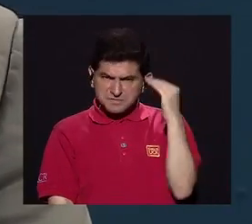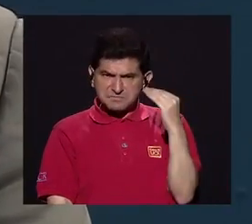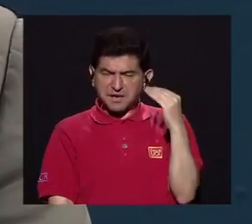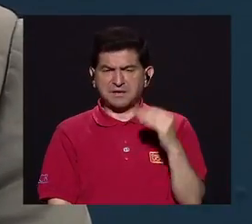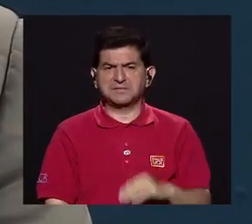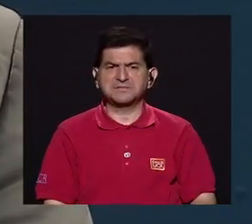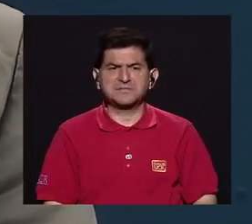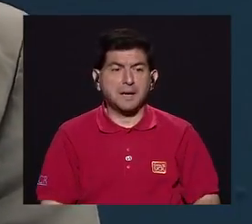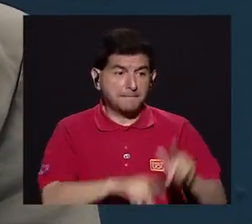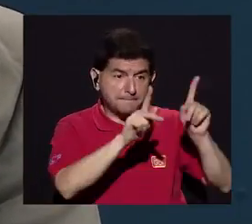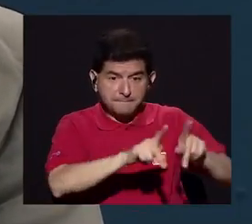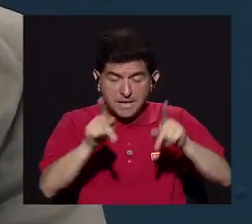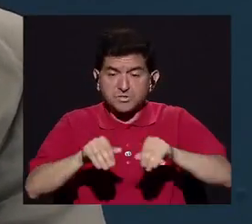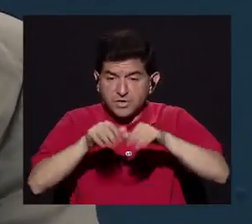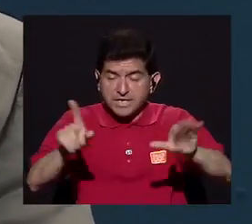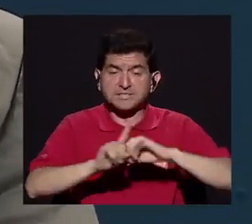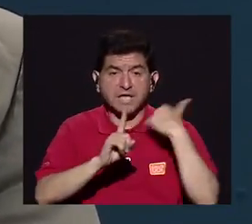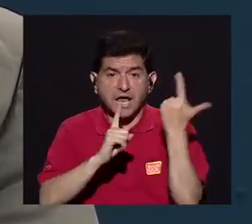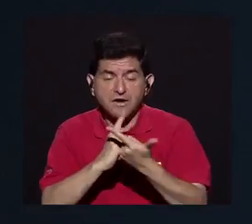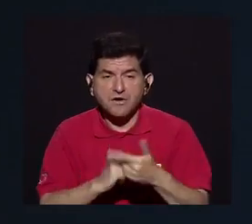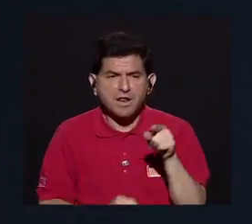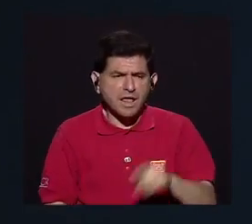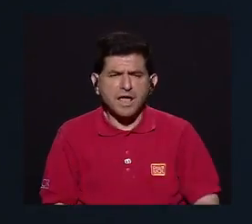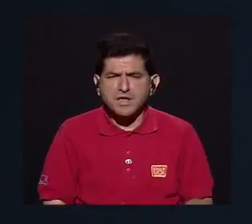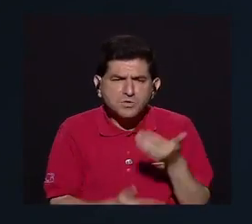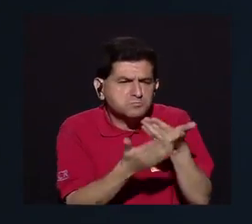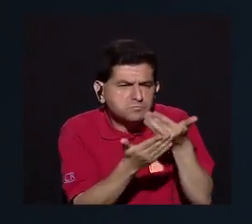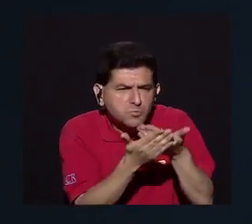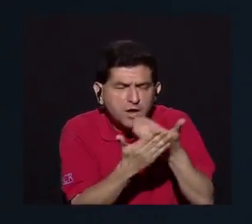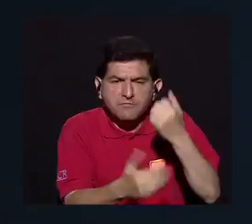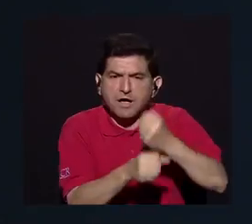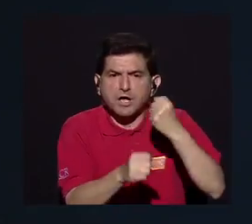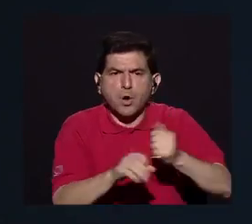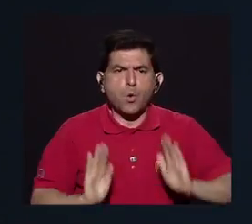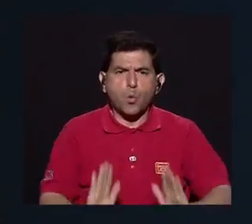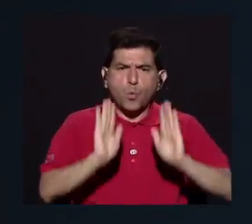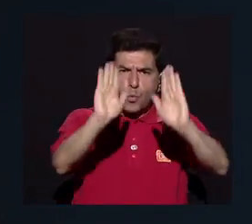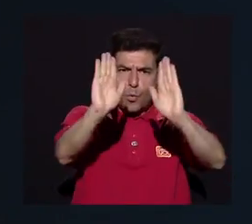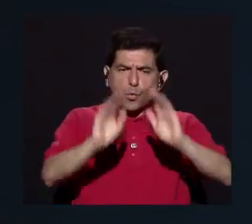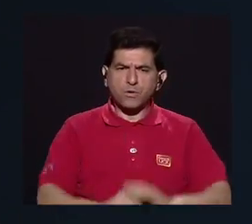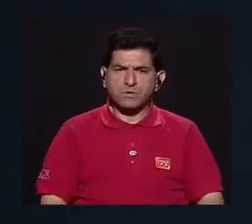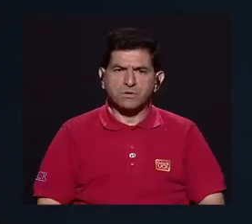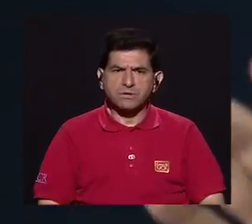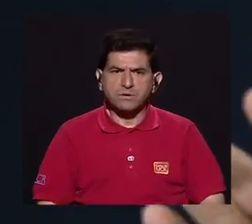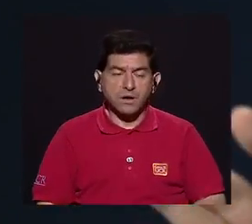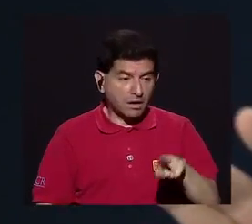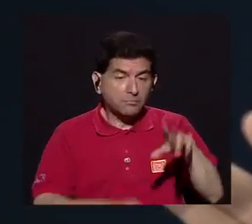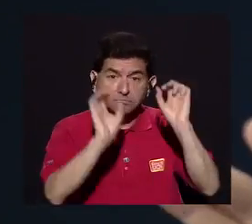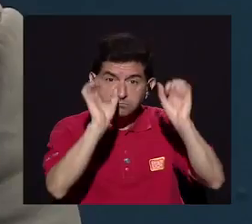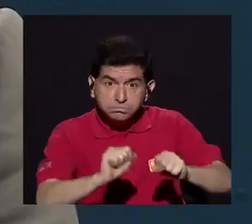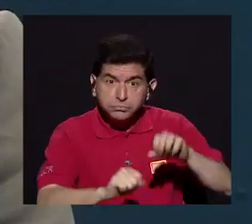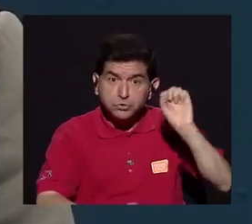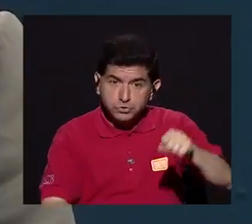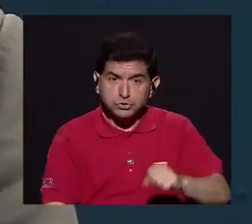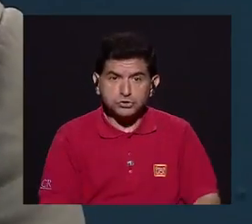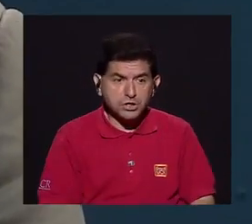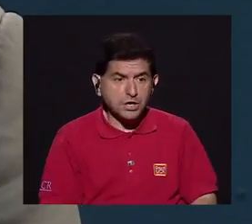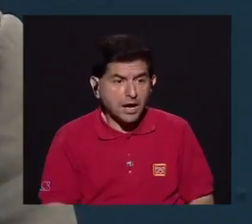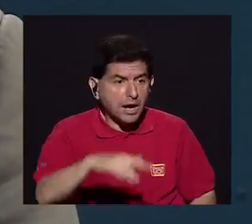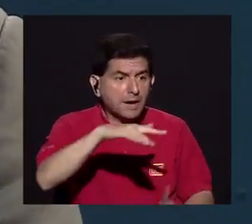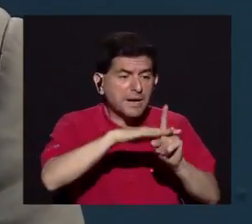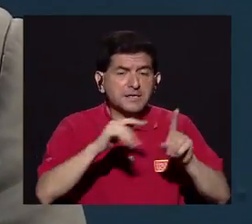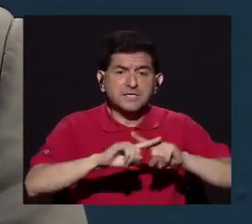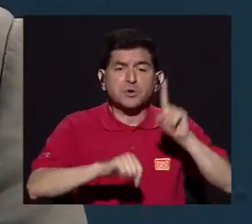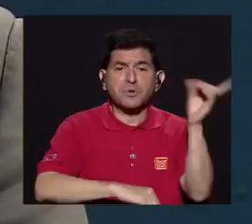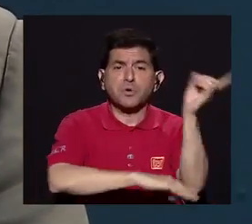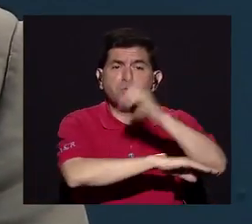experiencias de personas en redes sociales que experimentan y se encuentran trabajos extraordinarios. Así que lograron, fue la efervescencia de un